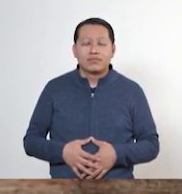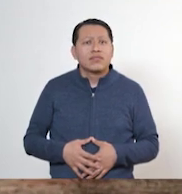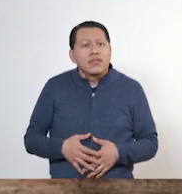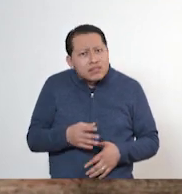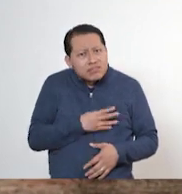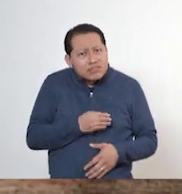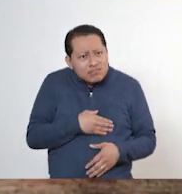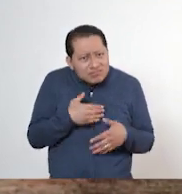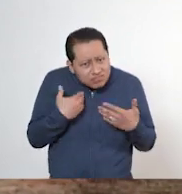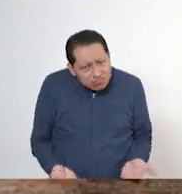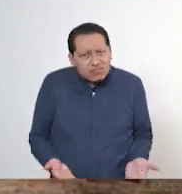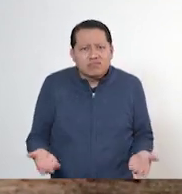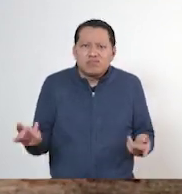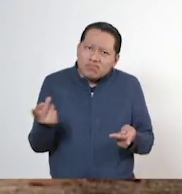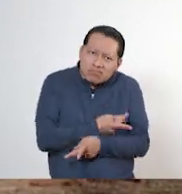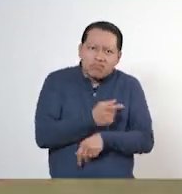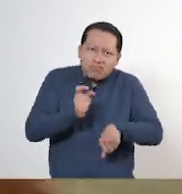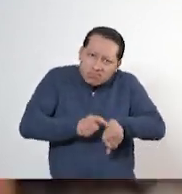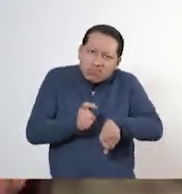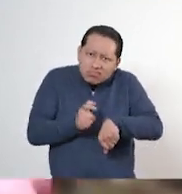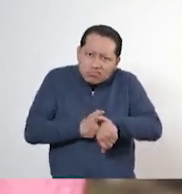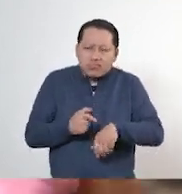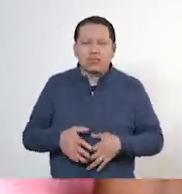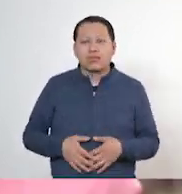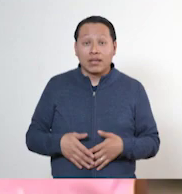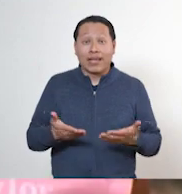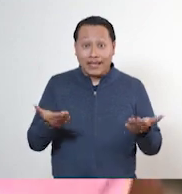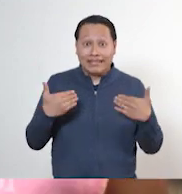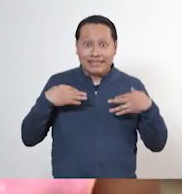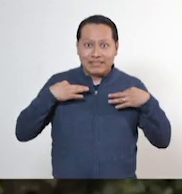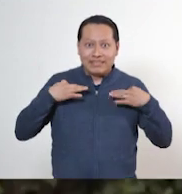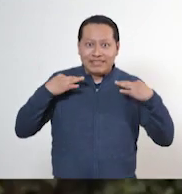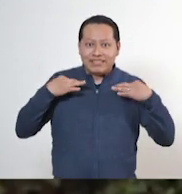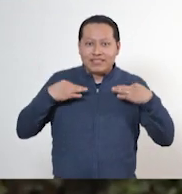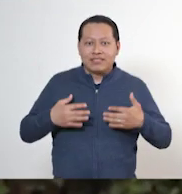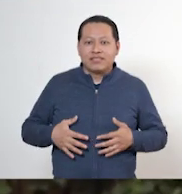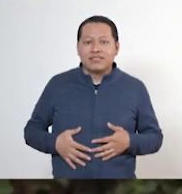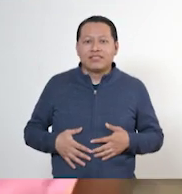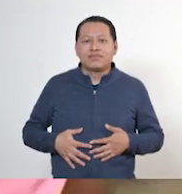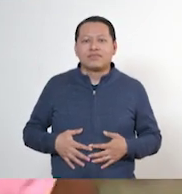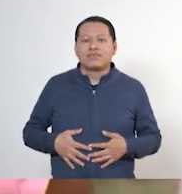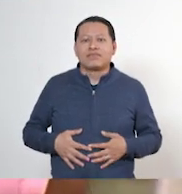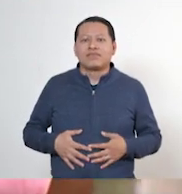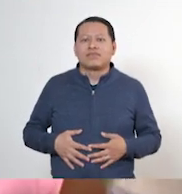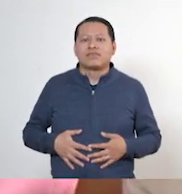¿Qué pasó, hijo? Te dije que no te tardaras. ¡Mi vestido!